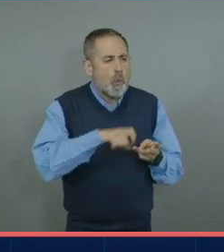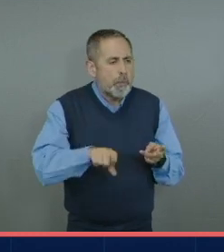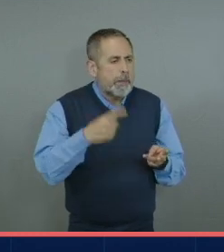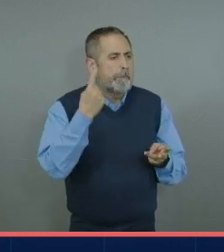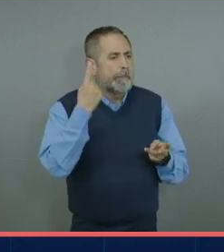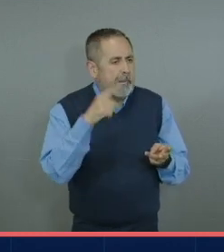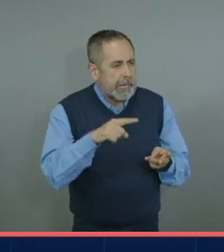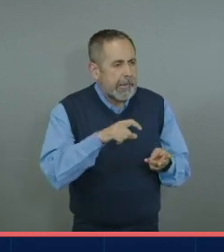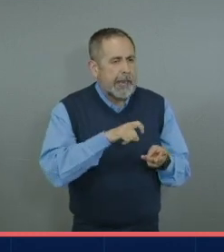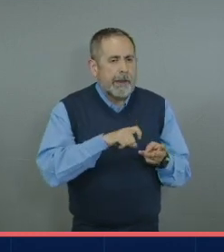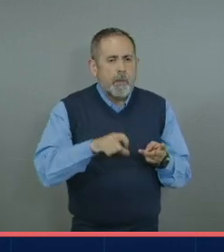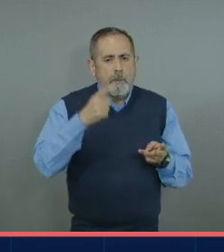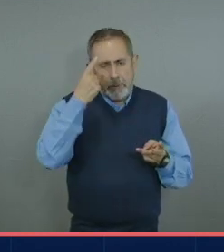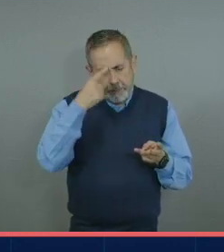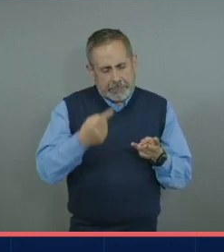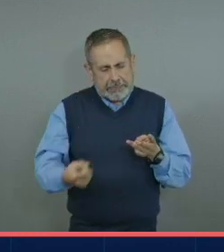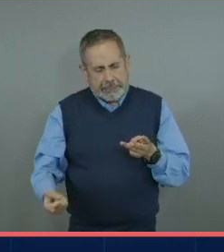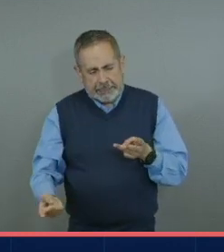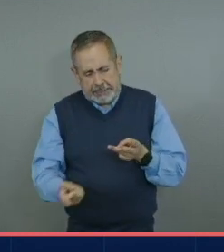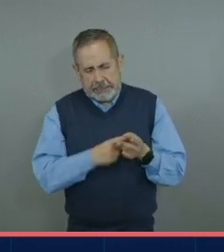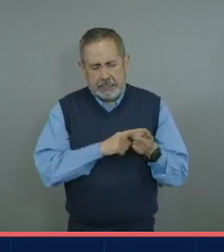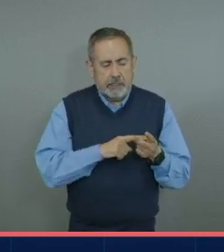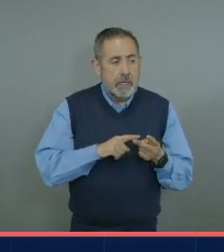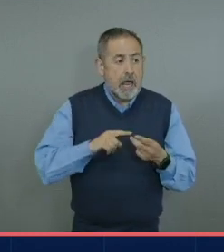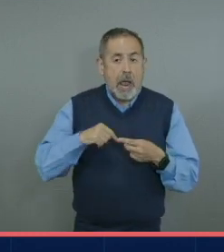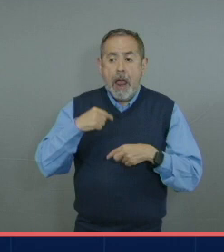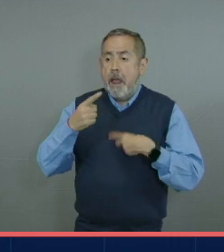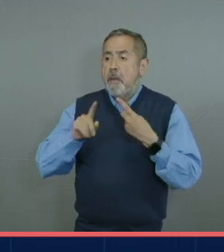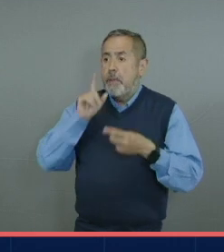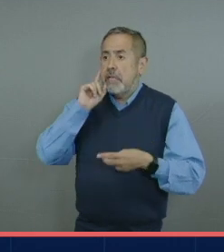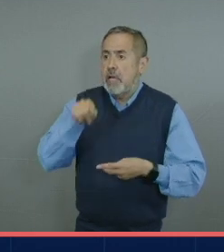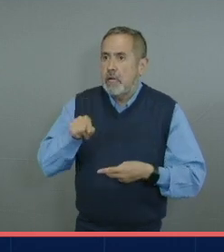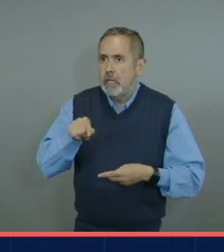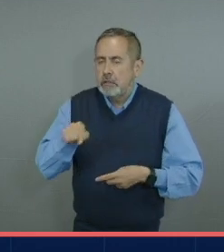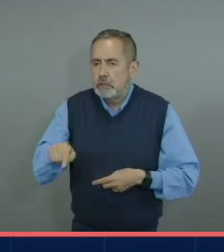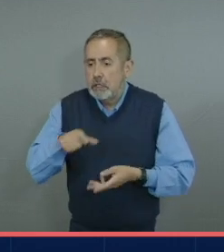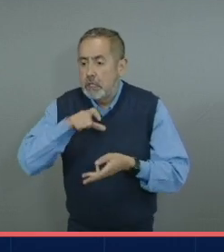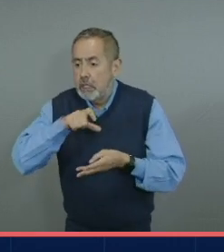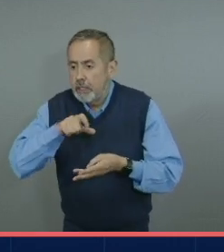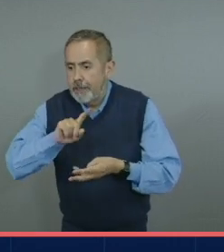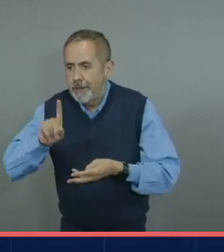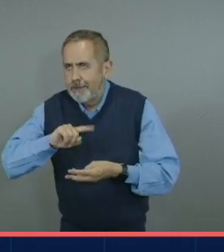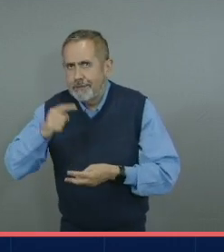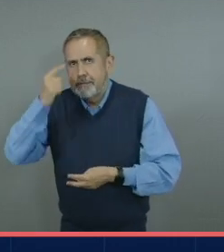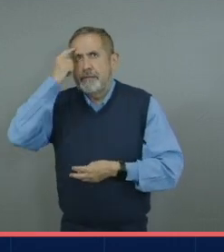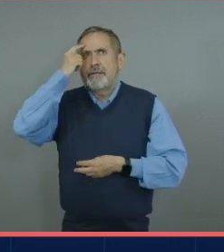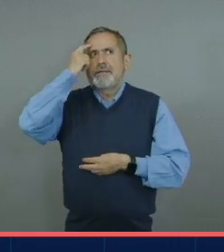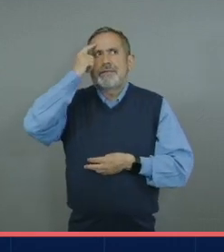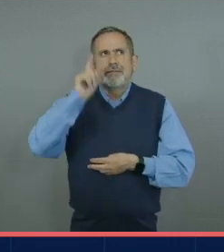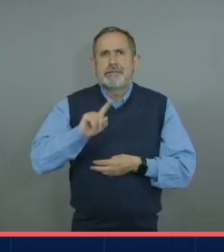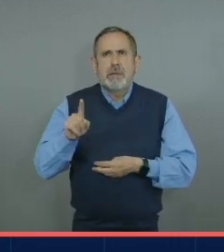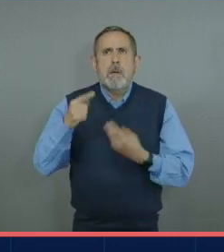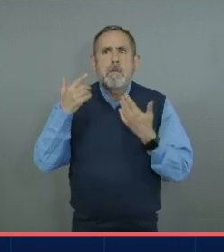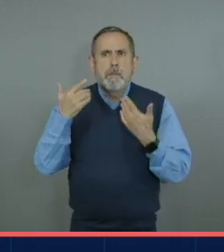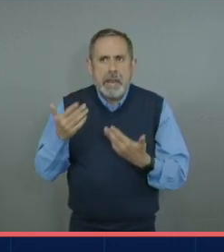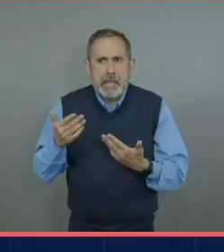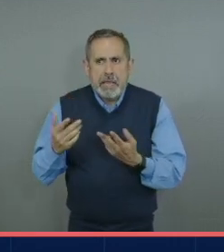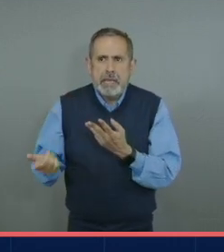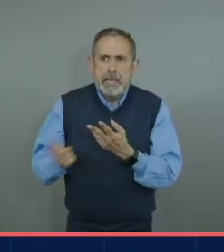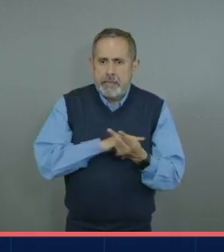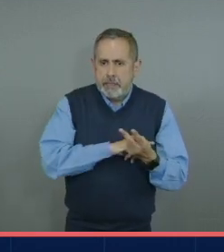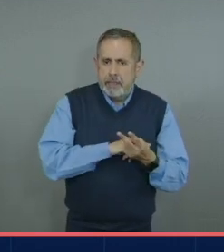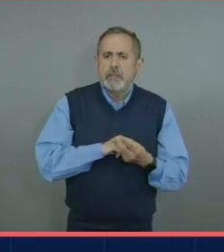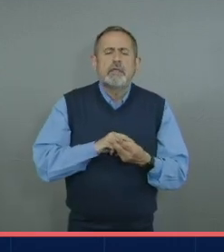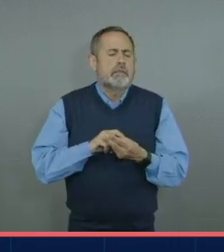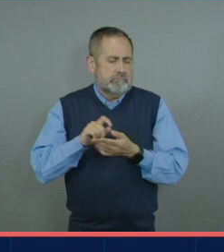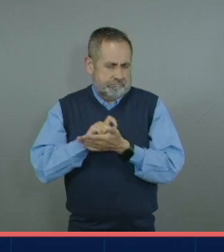vas a empezar a eliminar justamente esos gastos que a ti ya no te van a hacer más daño. ¿Por qué?